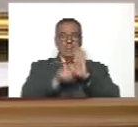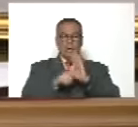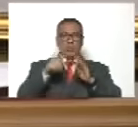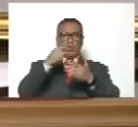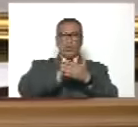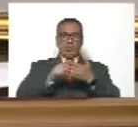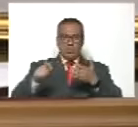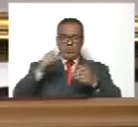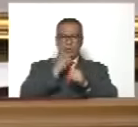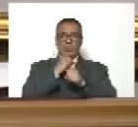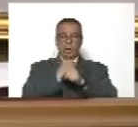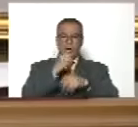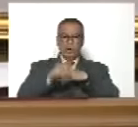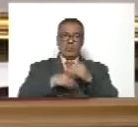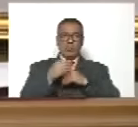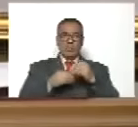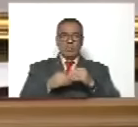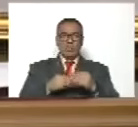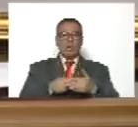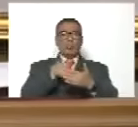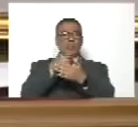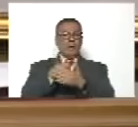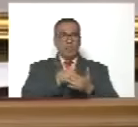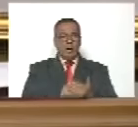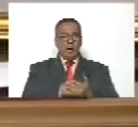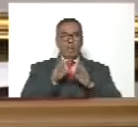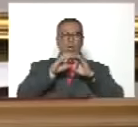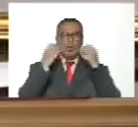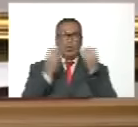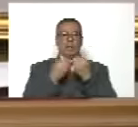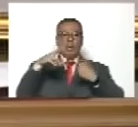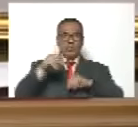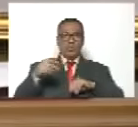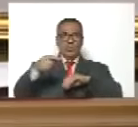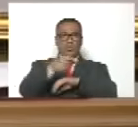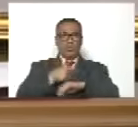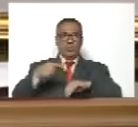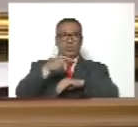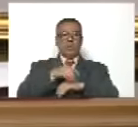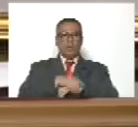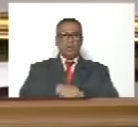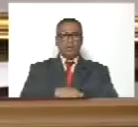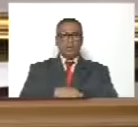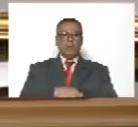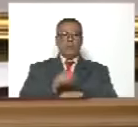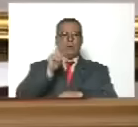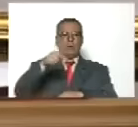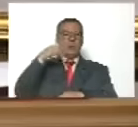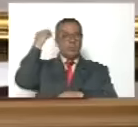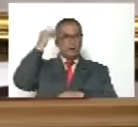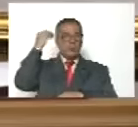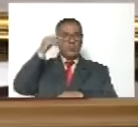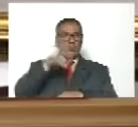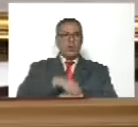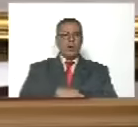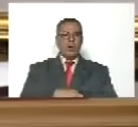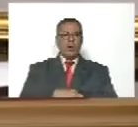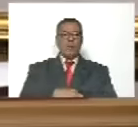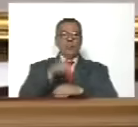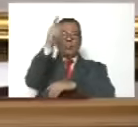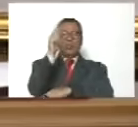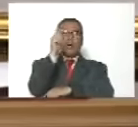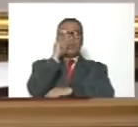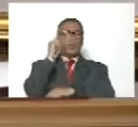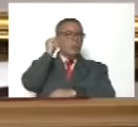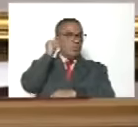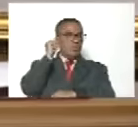registro, funcionamiento y financiamiento de las organizaciones no gubernamentales. Correcto. En consideración, las diputadas y